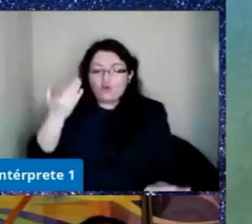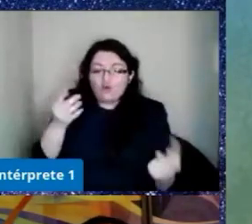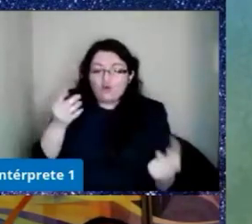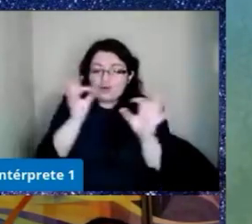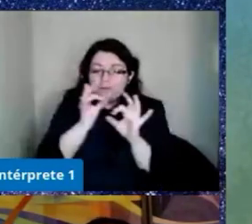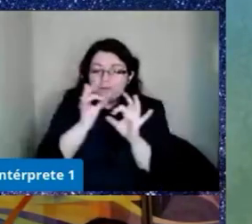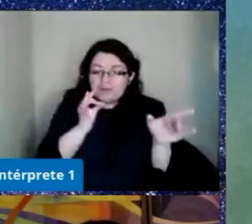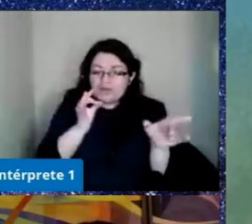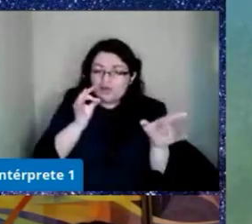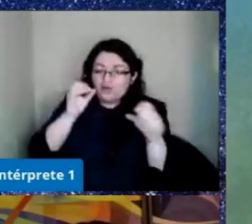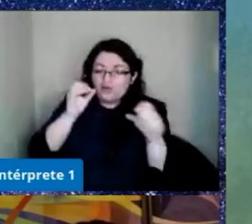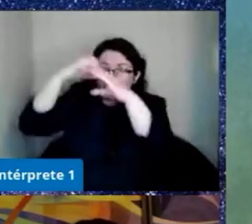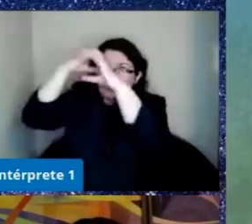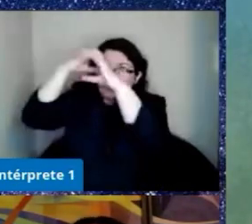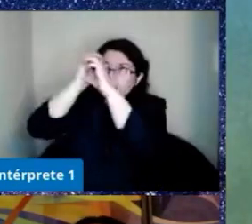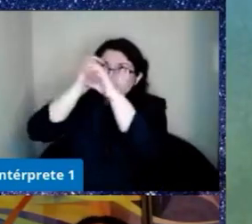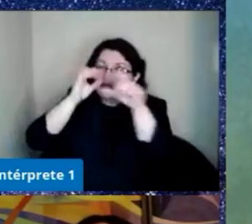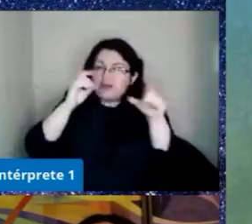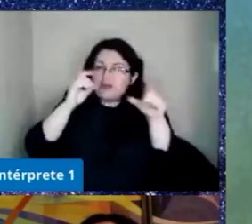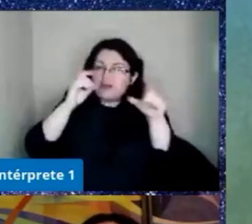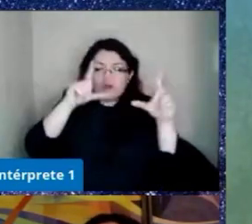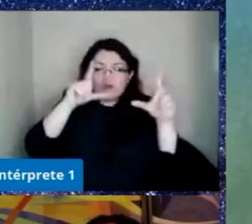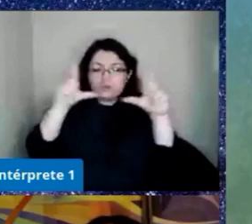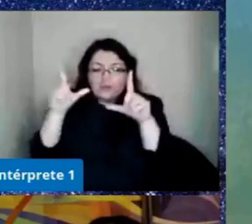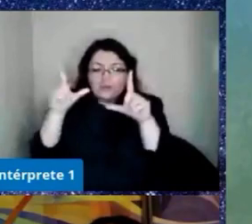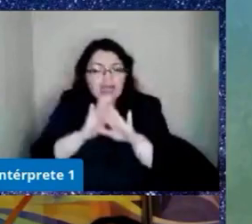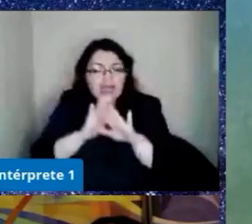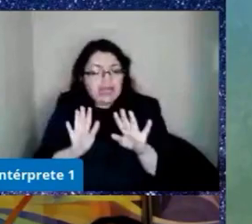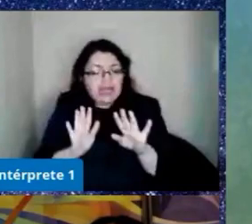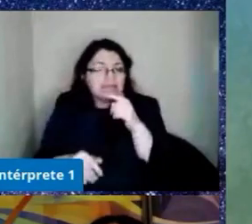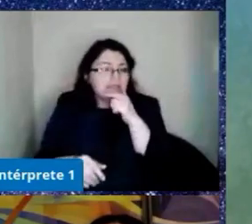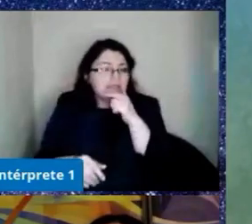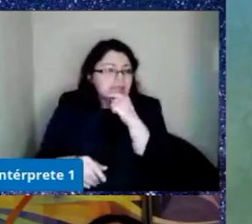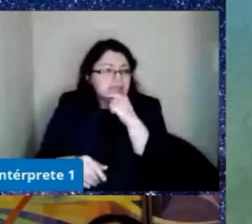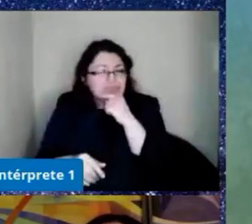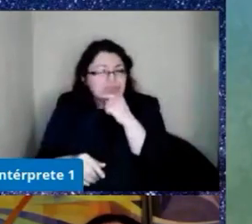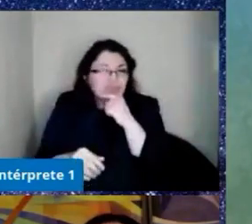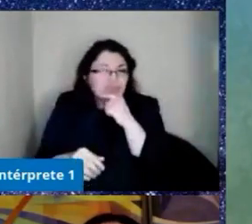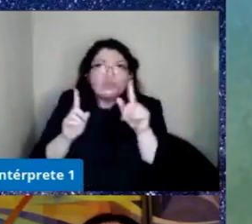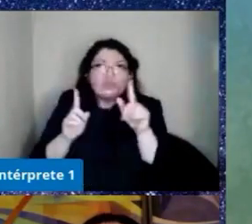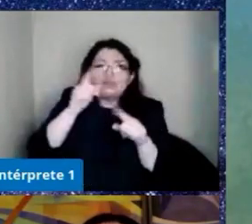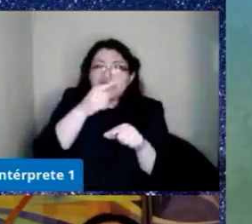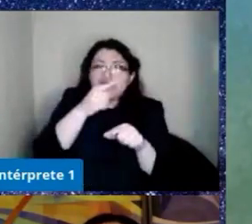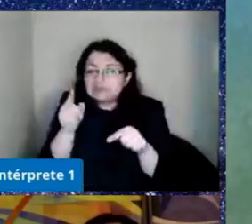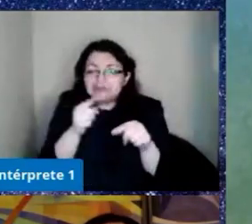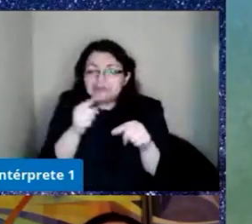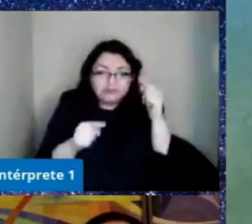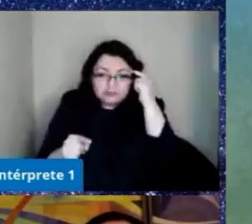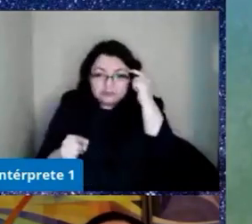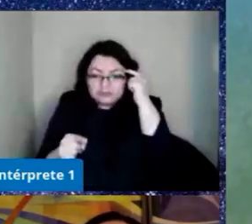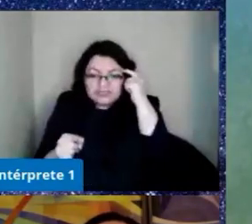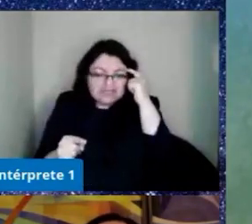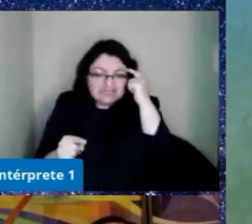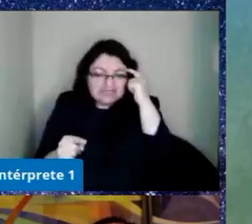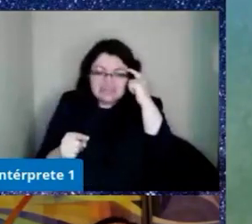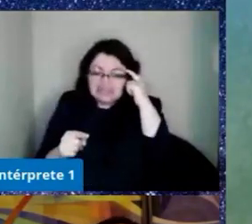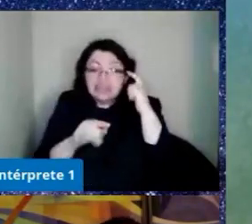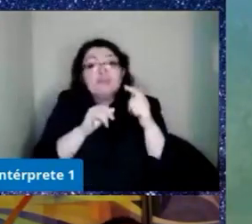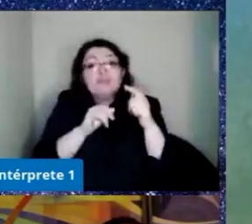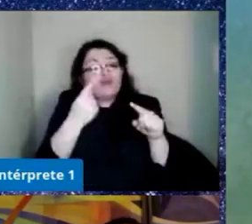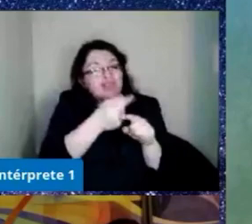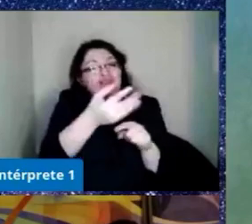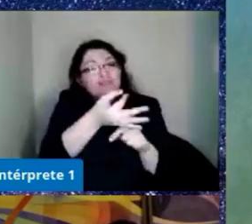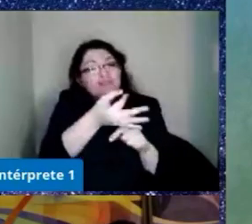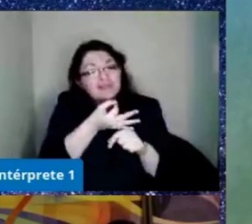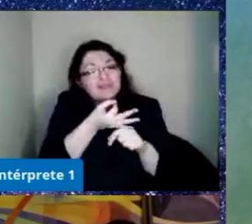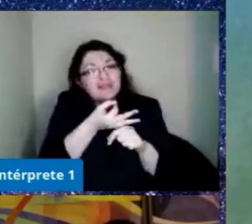imágenes. Y así estuve un par de semanas, digamos, ahí con mi cerebro colapsando, hasta que me lo vuelve a decir y ya en ese minuto